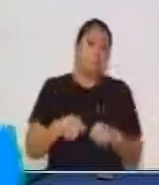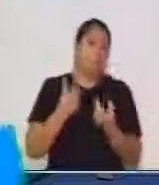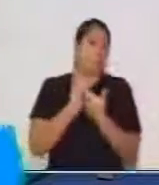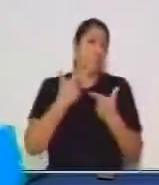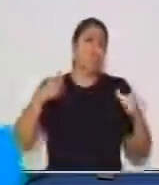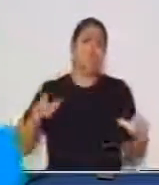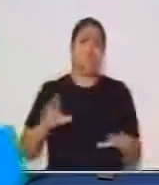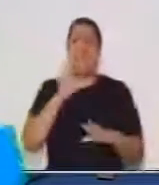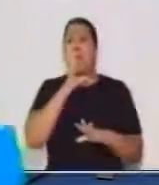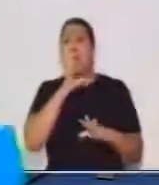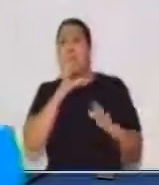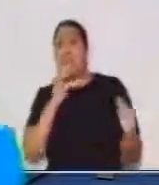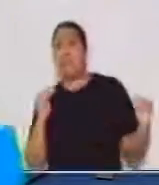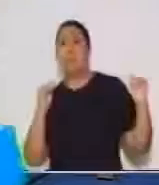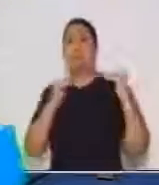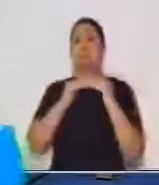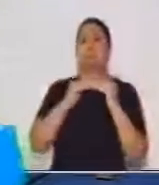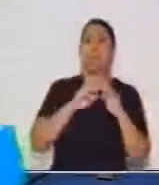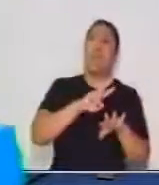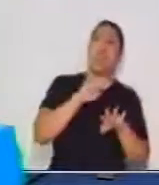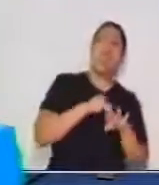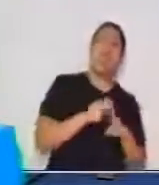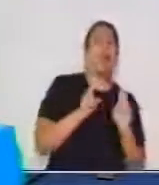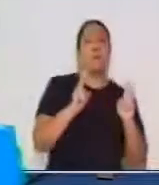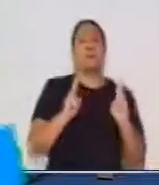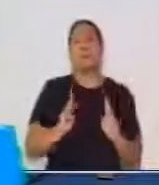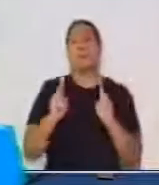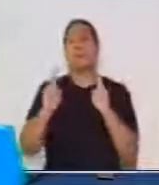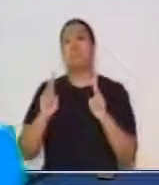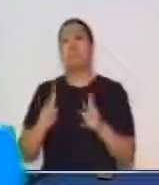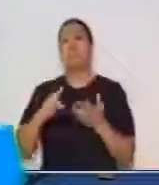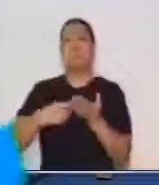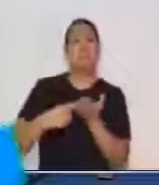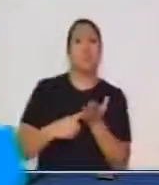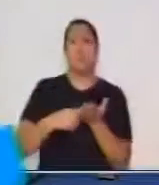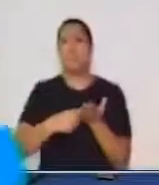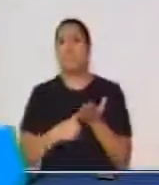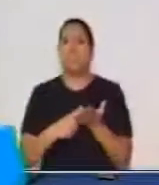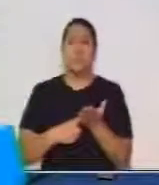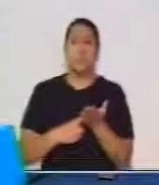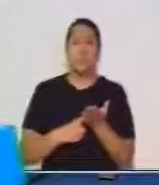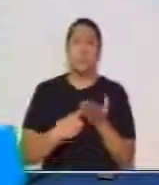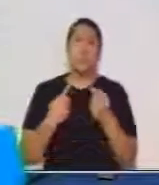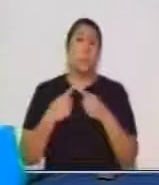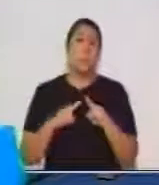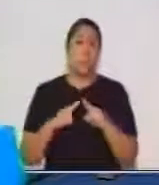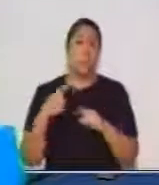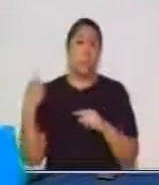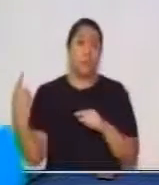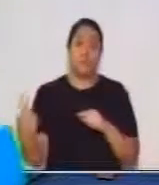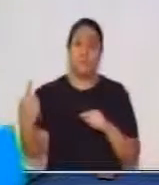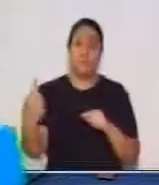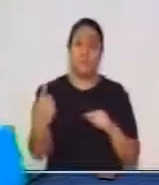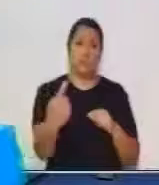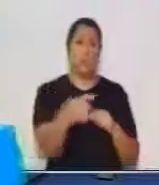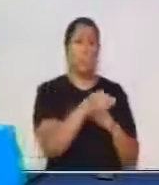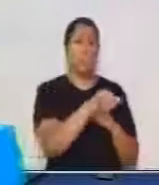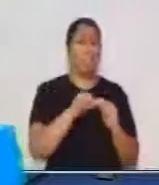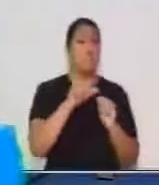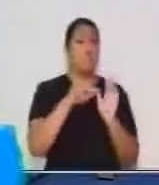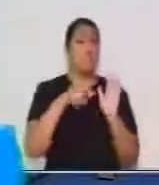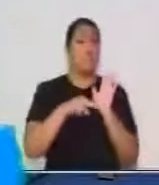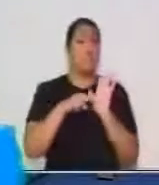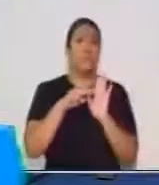o tener que mandar a llamar a alguien, no, sino que cada uno tenía el mismo nivel en ese momento y aportaban las